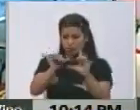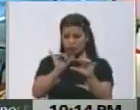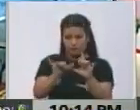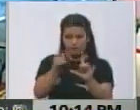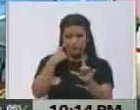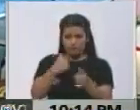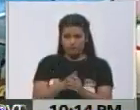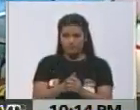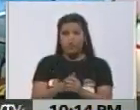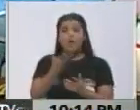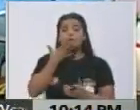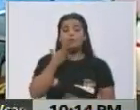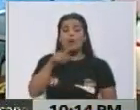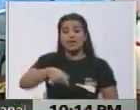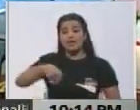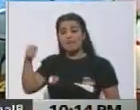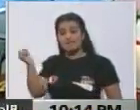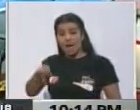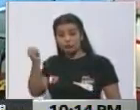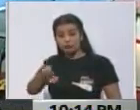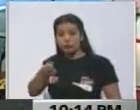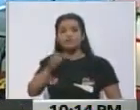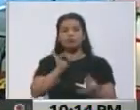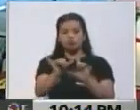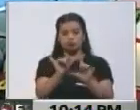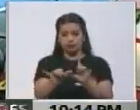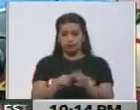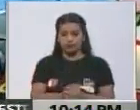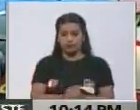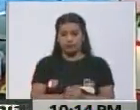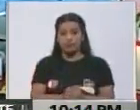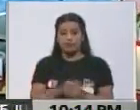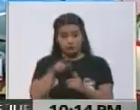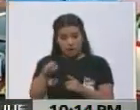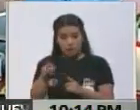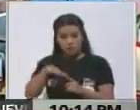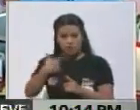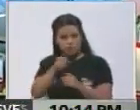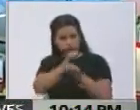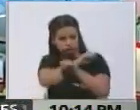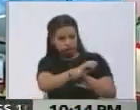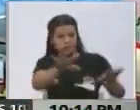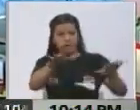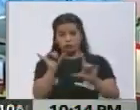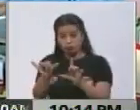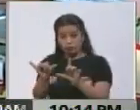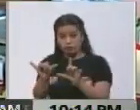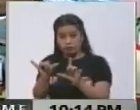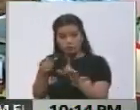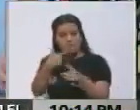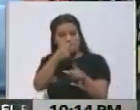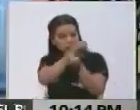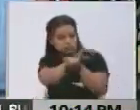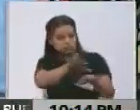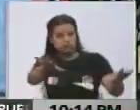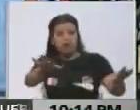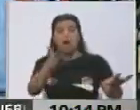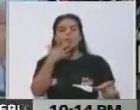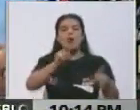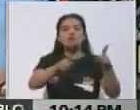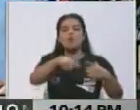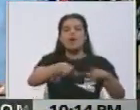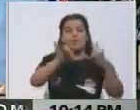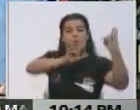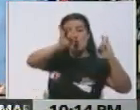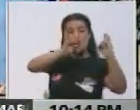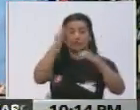En el canal con el mazo dando en YouTube. Bueno. Y de ahí logramos la transmisión a sitio donde no se ve Venezolana de Televisión. Además se ve la señal de internet de